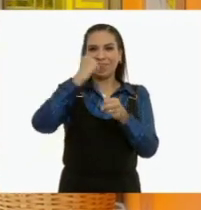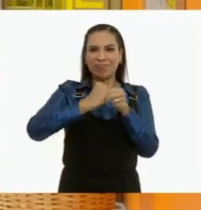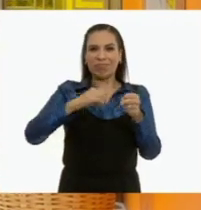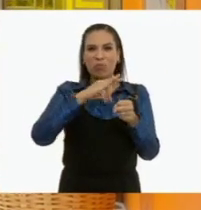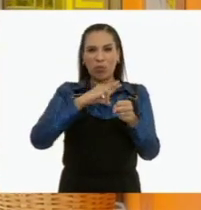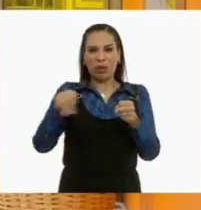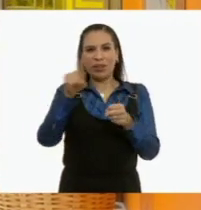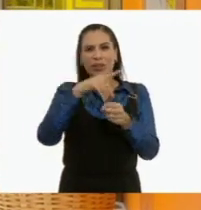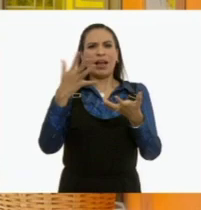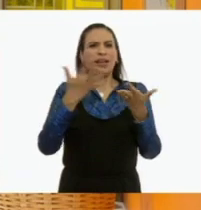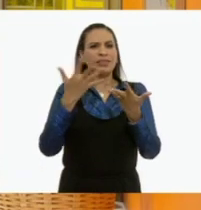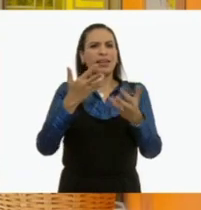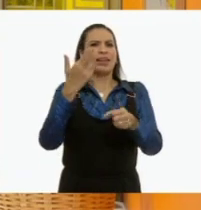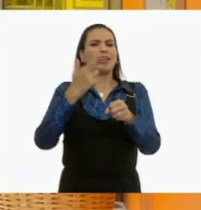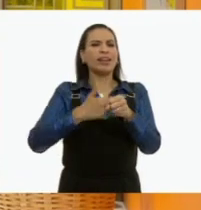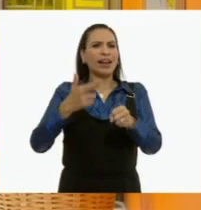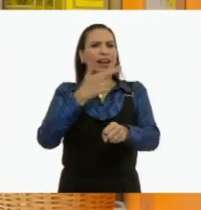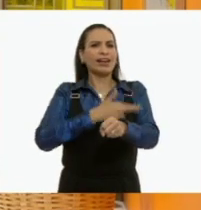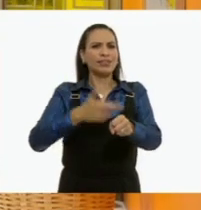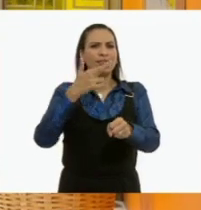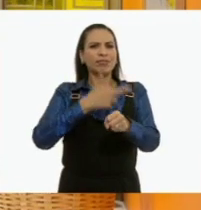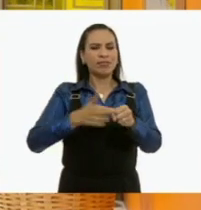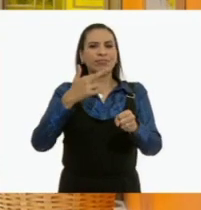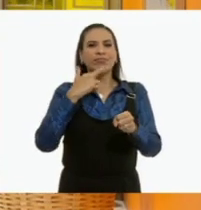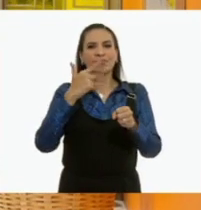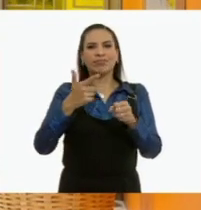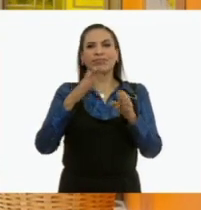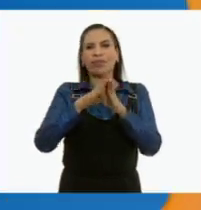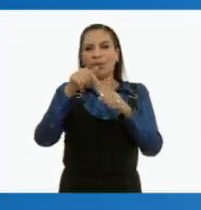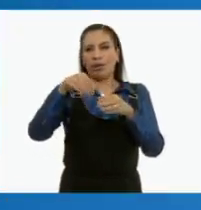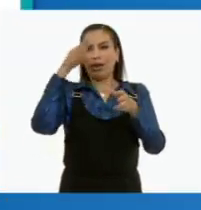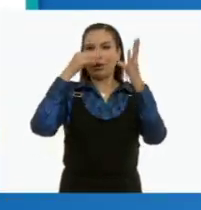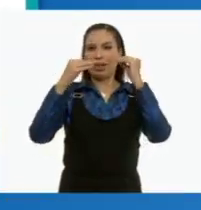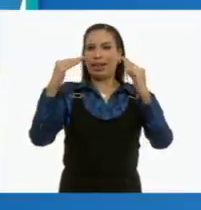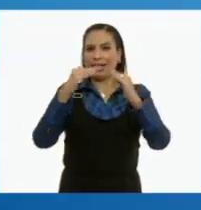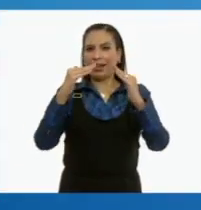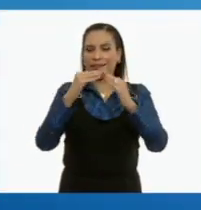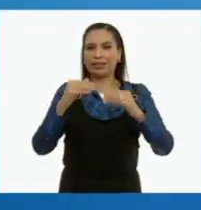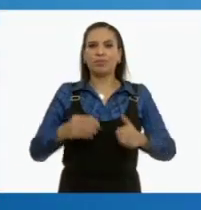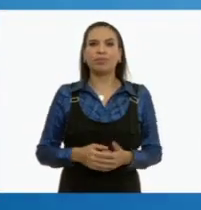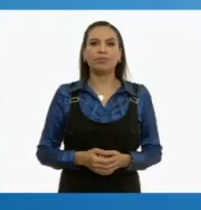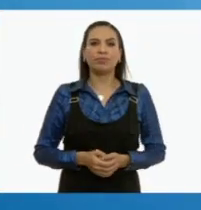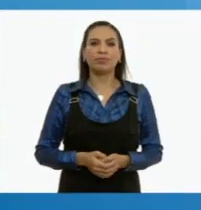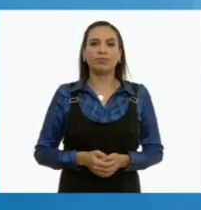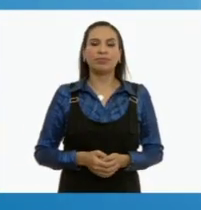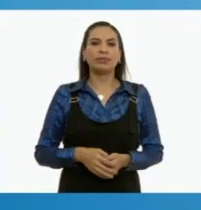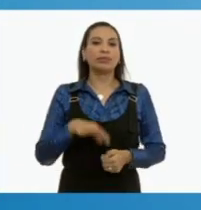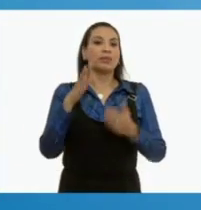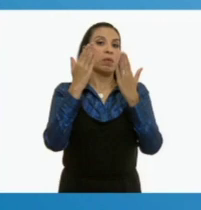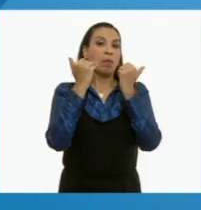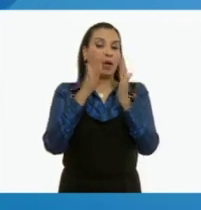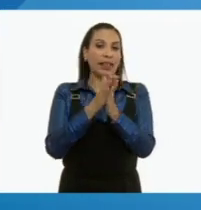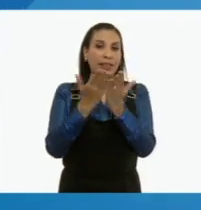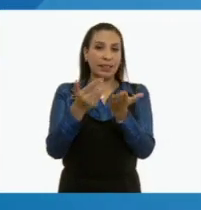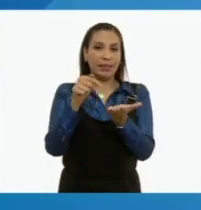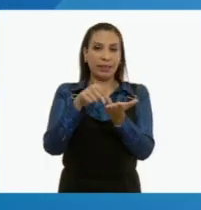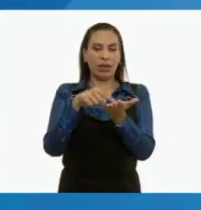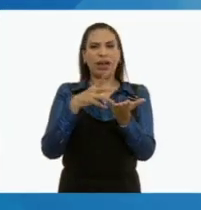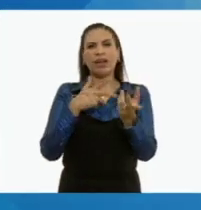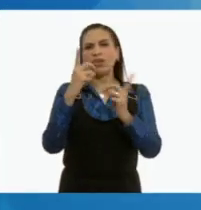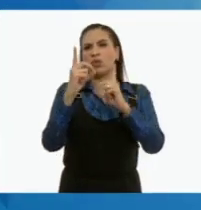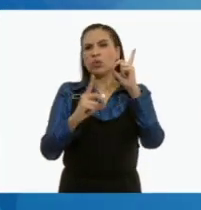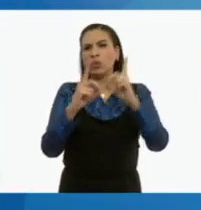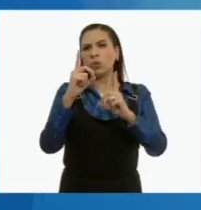y resolverlos con la información que hoy conocimos en Aprende en Casa. Si no tienes el libro o tienes dudas